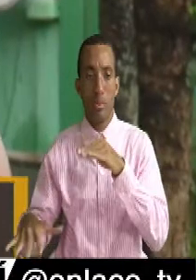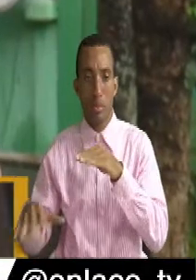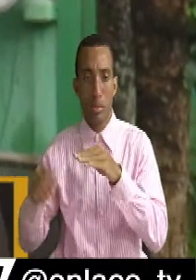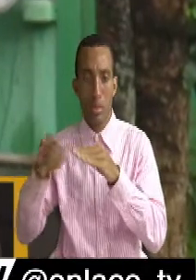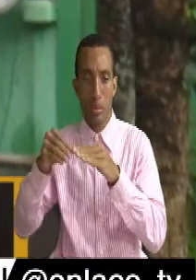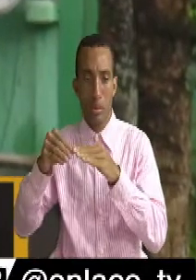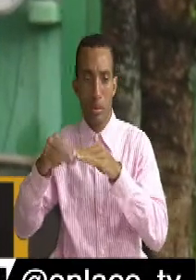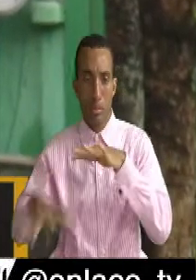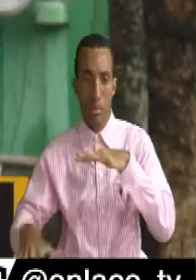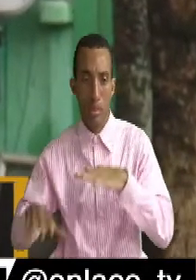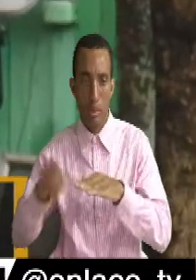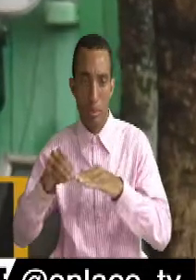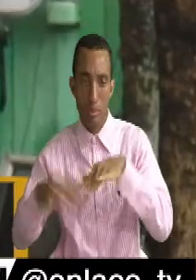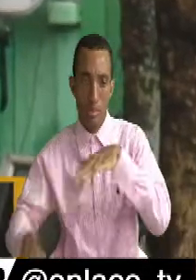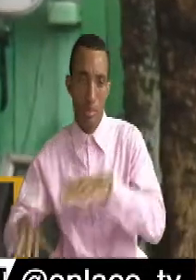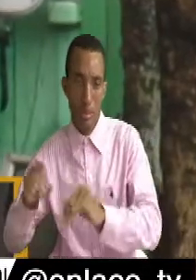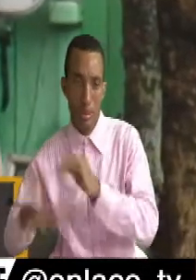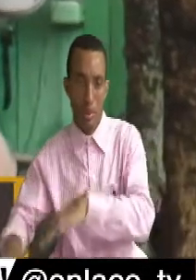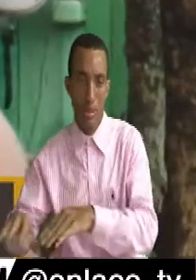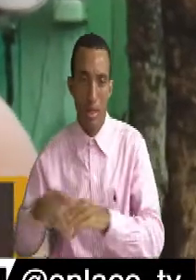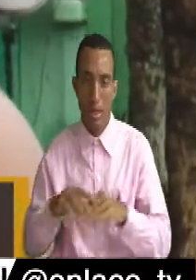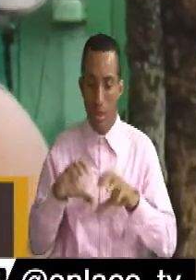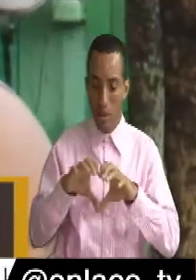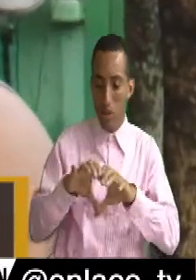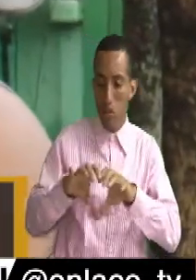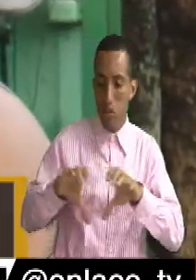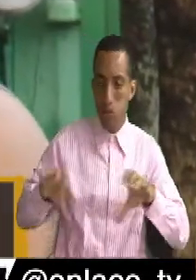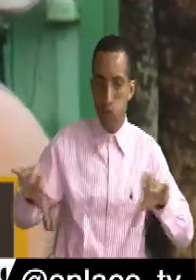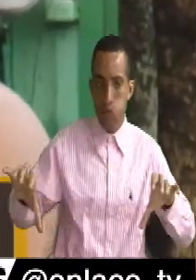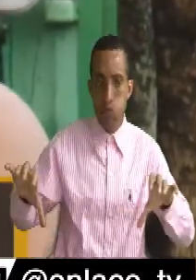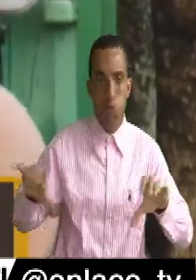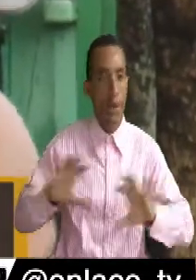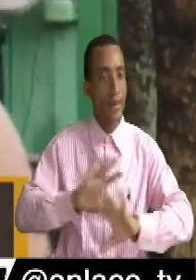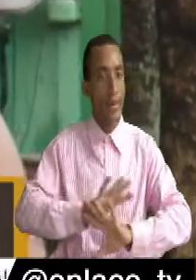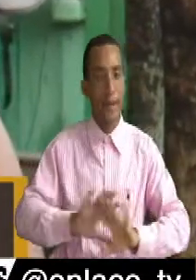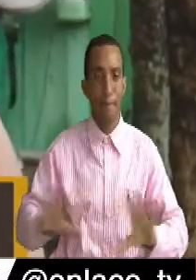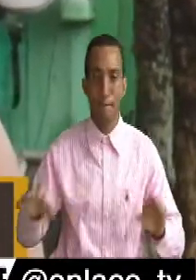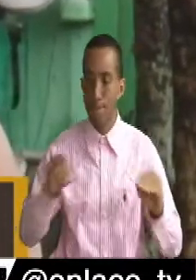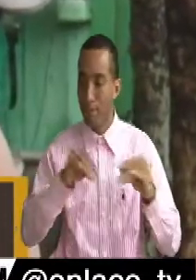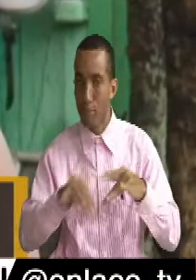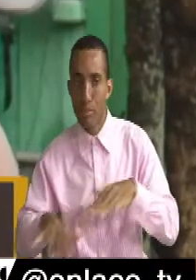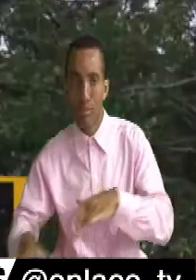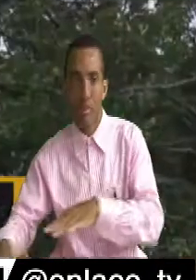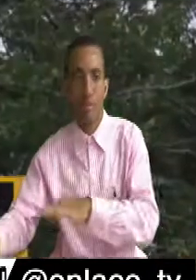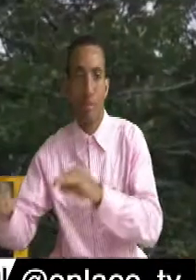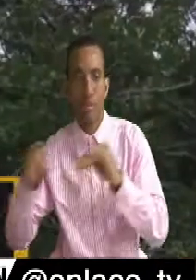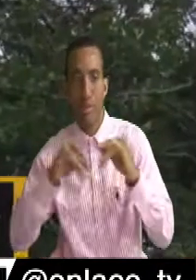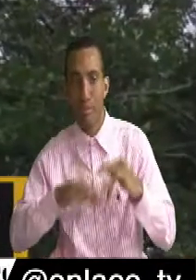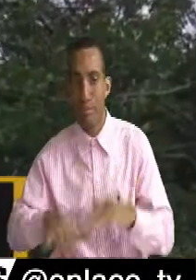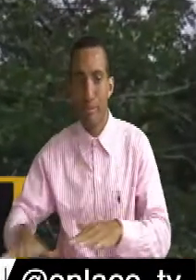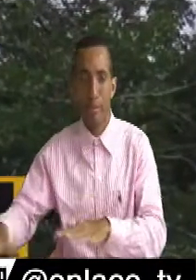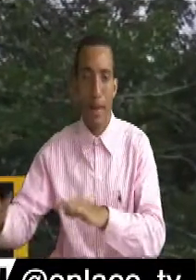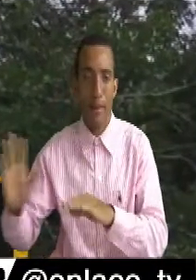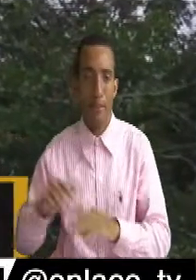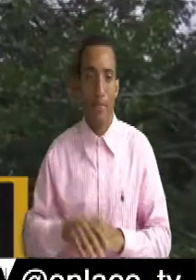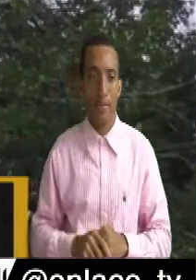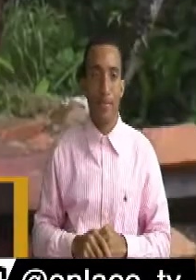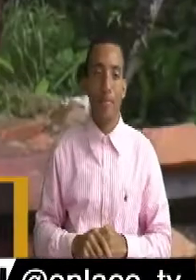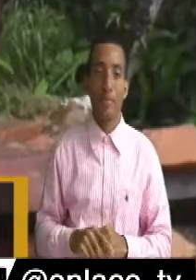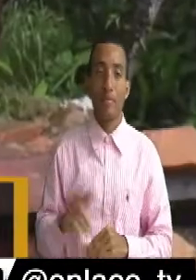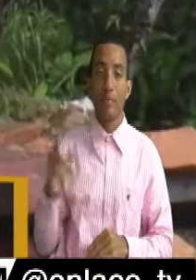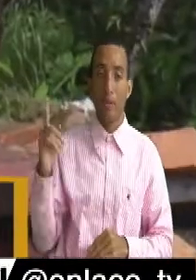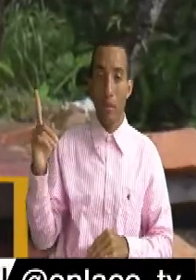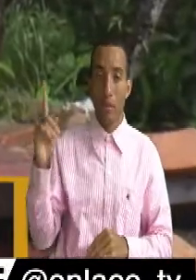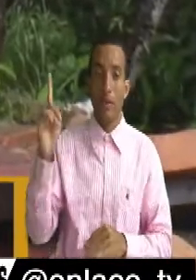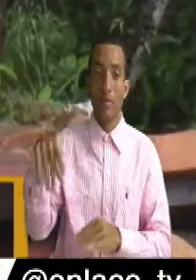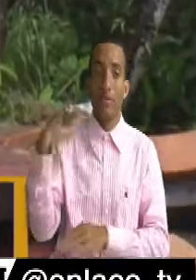Y eso aquí pasa una cantarilla y se está yendo todo, ya casi va ya llegando a mitad de calle, ya eso ya. Además de la erosión, este árbol amenaza con